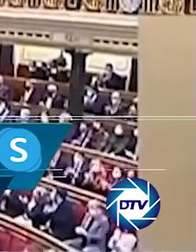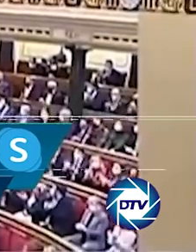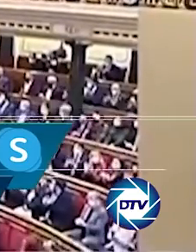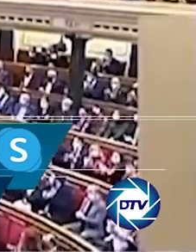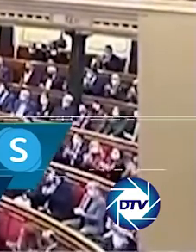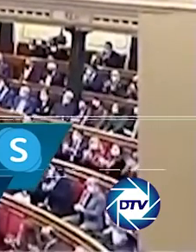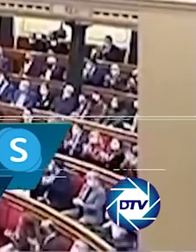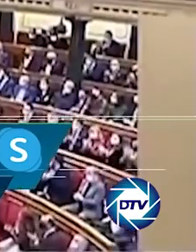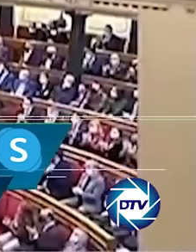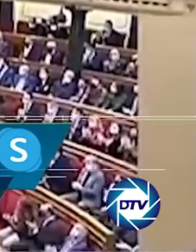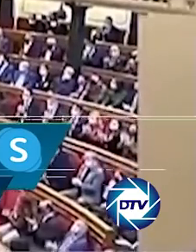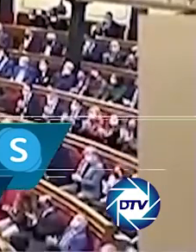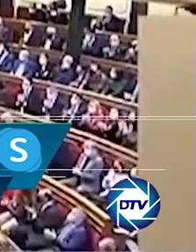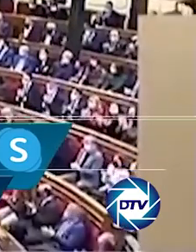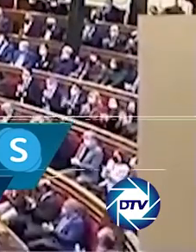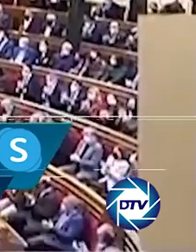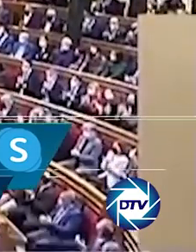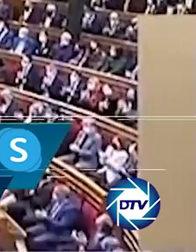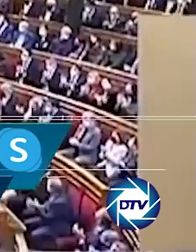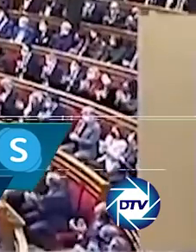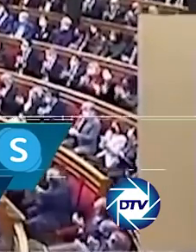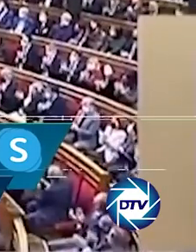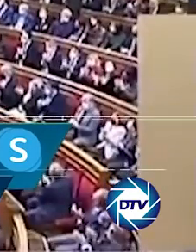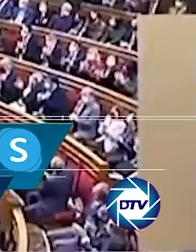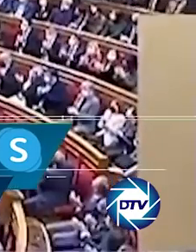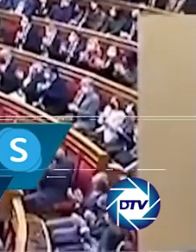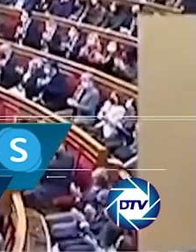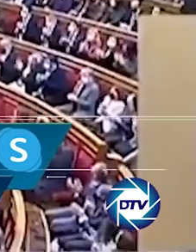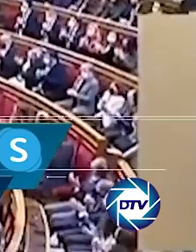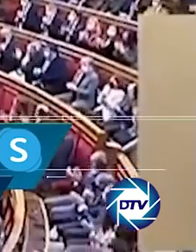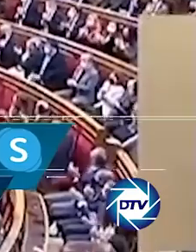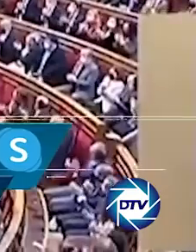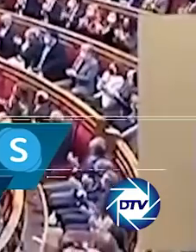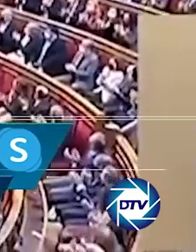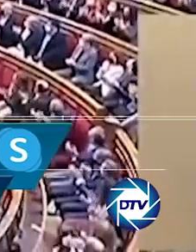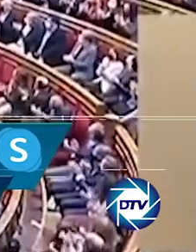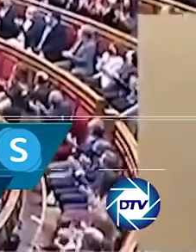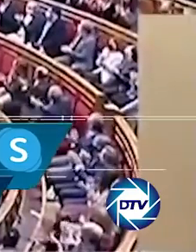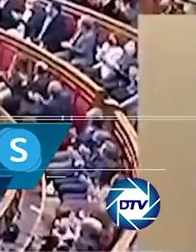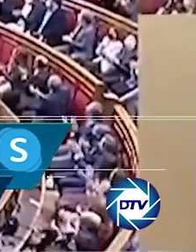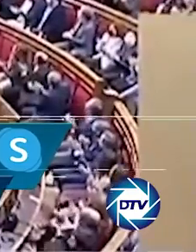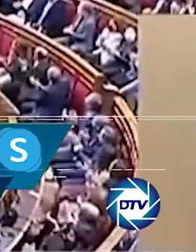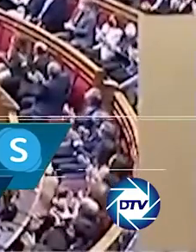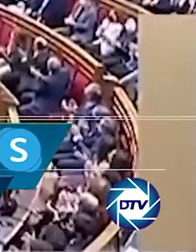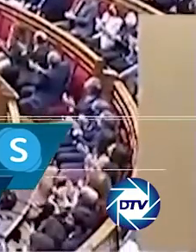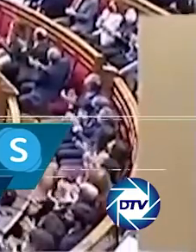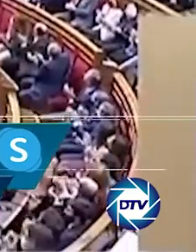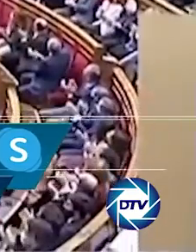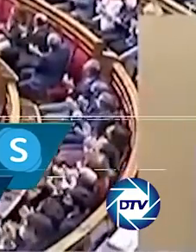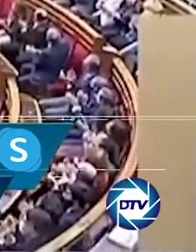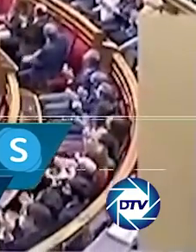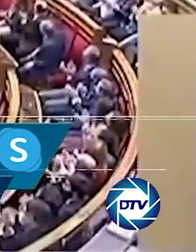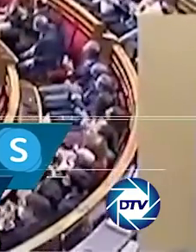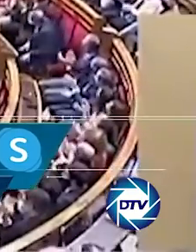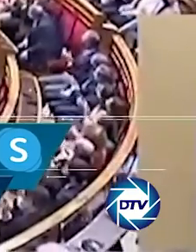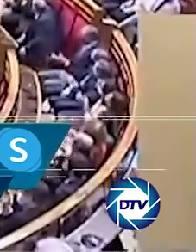Vox, pese a lo que han intentado difamarnos en este Parlamento esta tarde, no es Vox el amigo